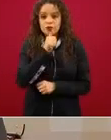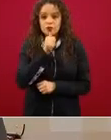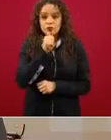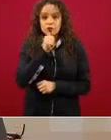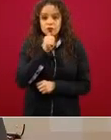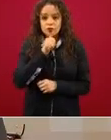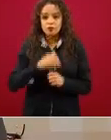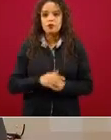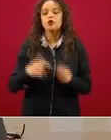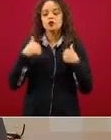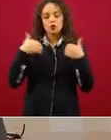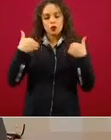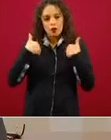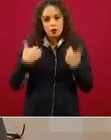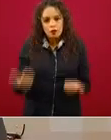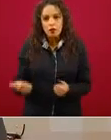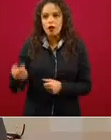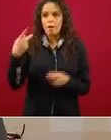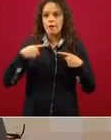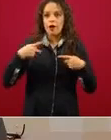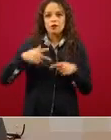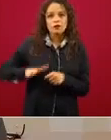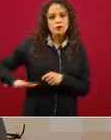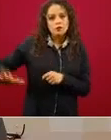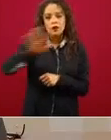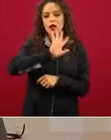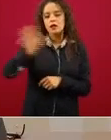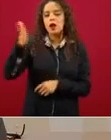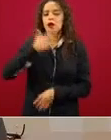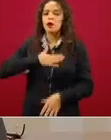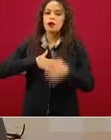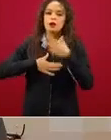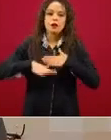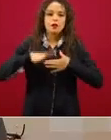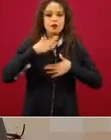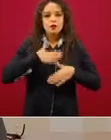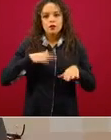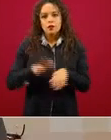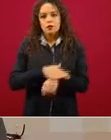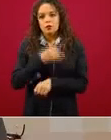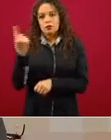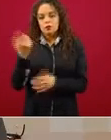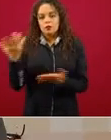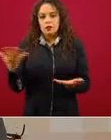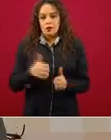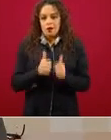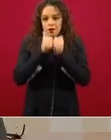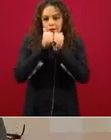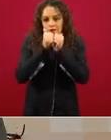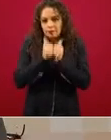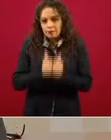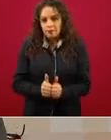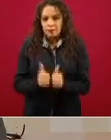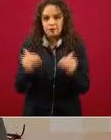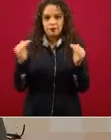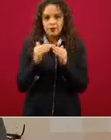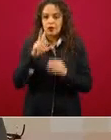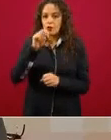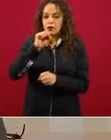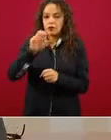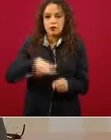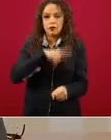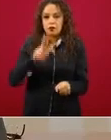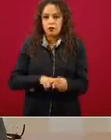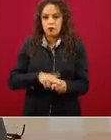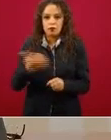ya cansada, está sofocada por lo que implica este periodo anormal de la vida pública y de la vida